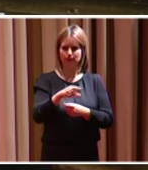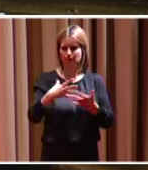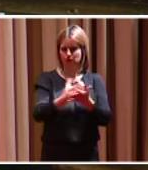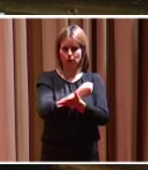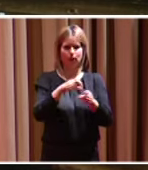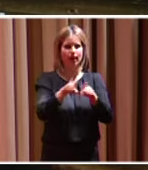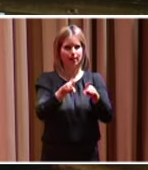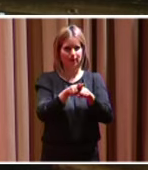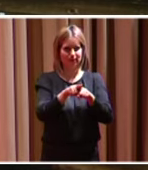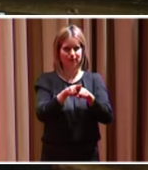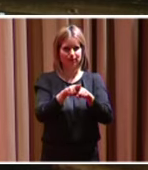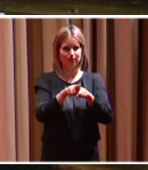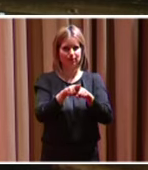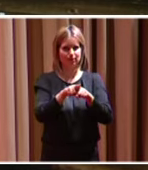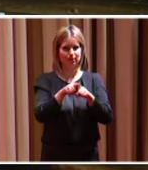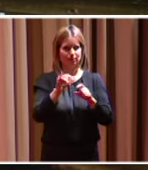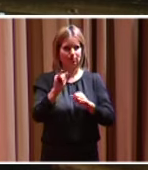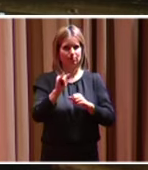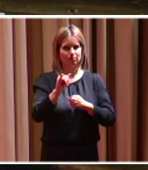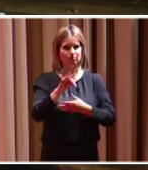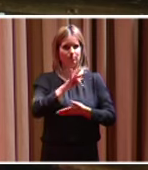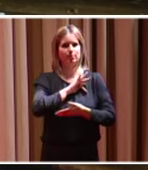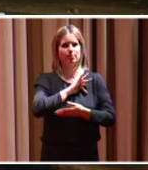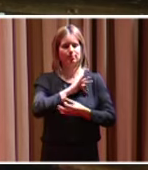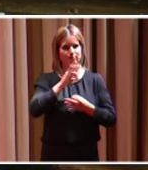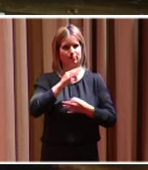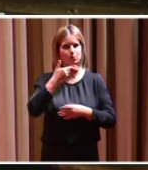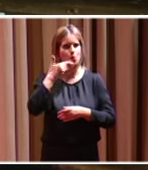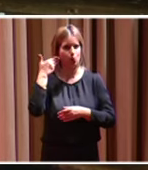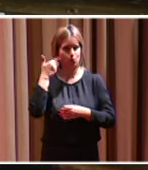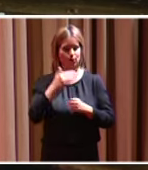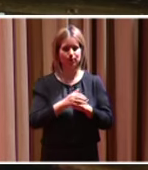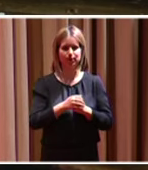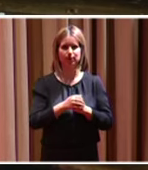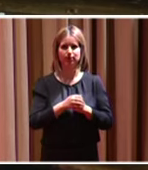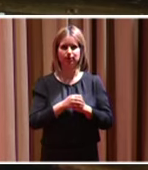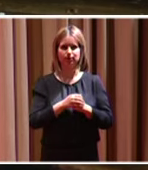para toda la hermandad contar con esta distinción.